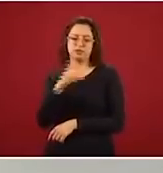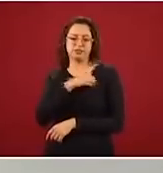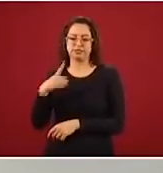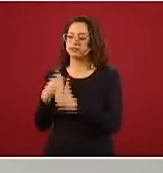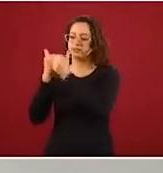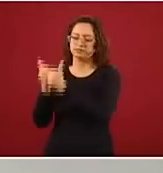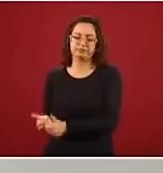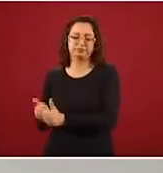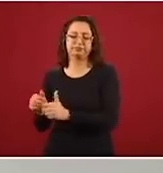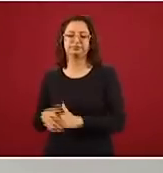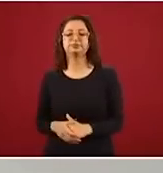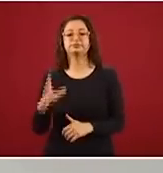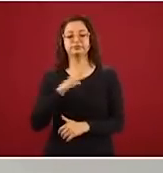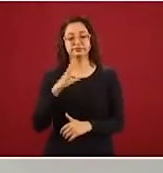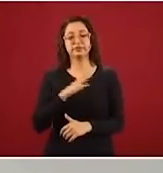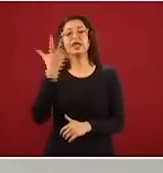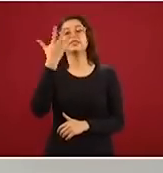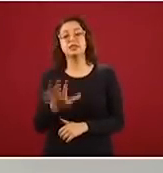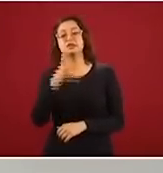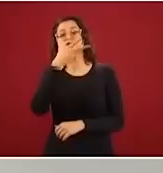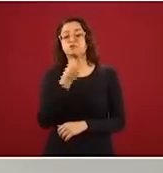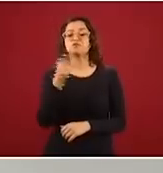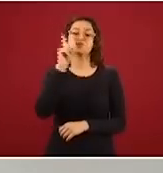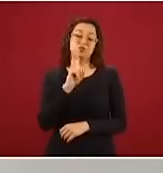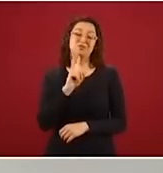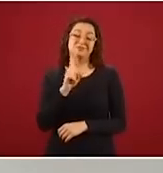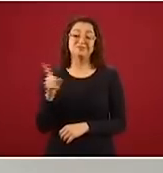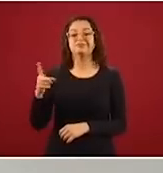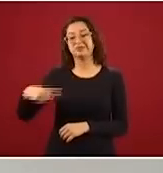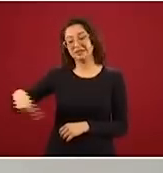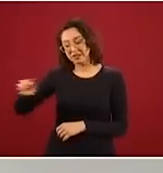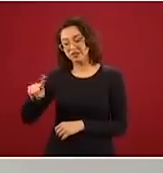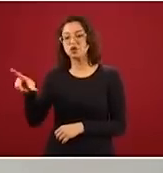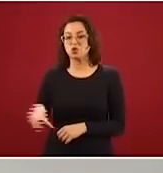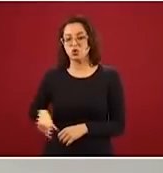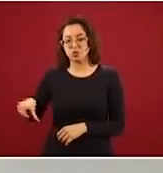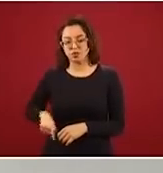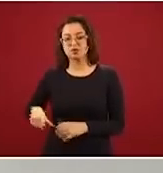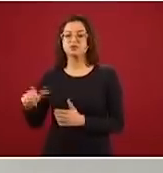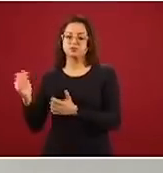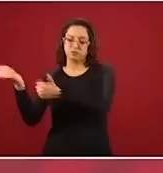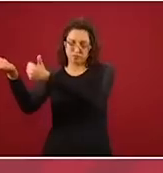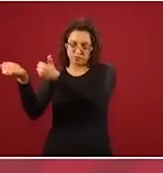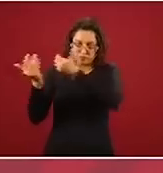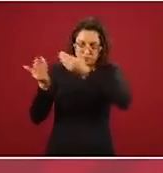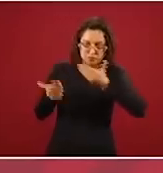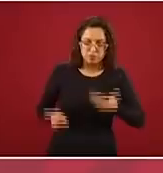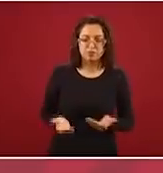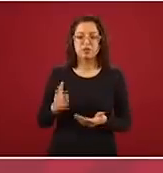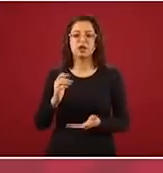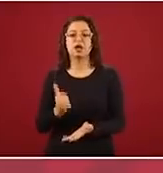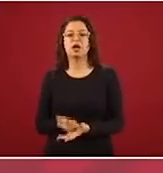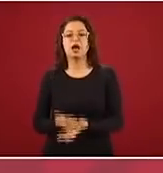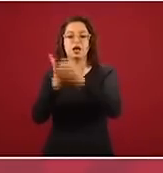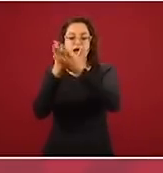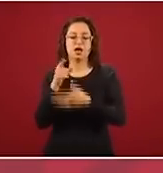10 mexicanas y mexicanos que sí fueron repatriados por el gobierno federal con la ayuda, y muchas gracias